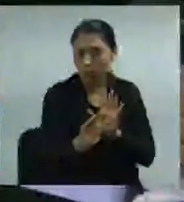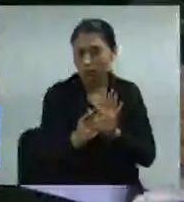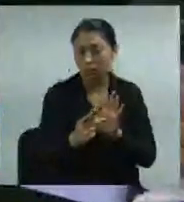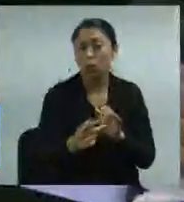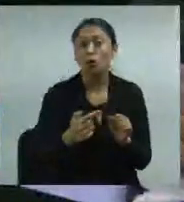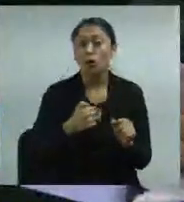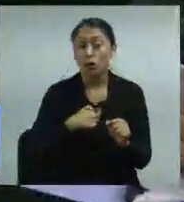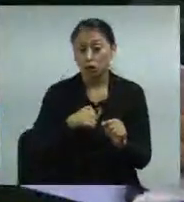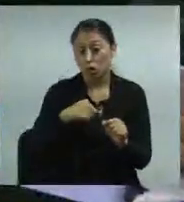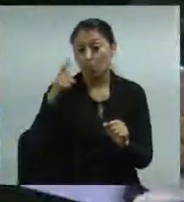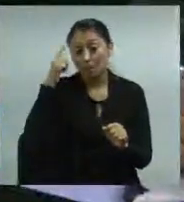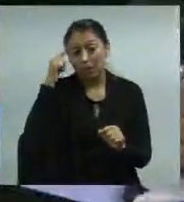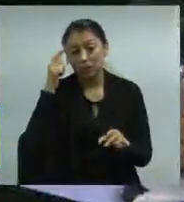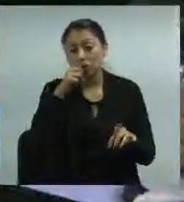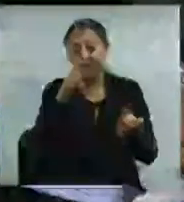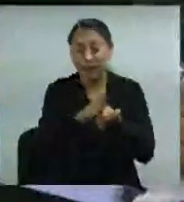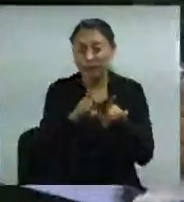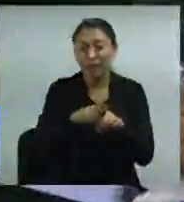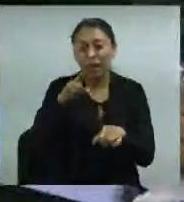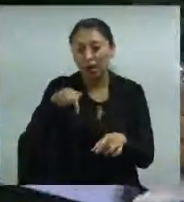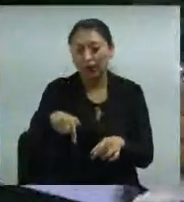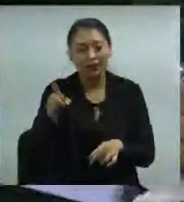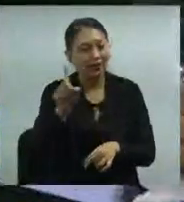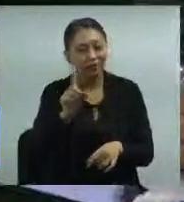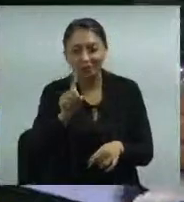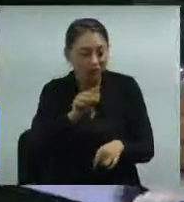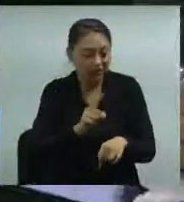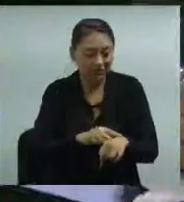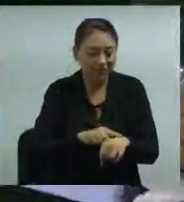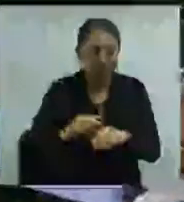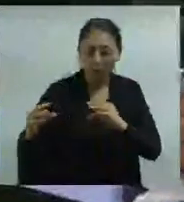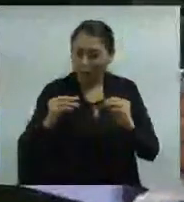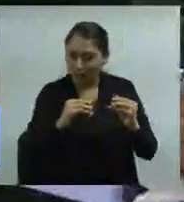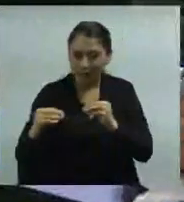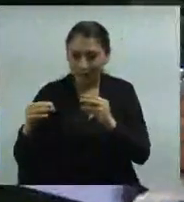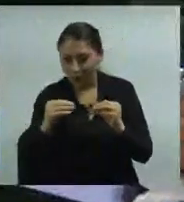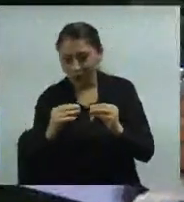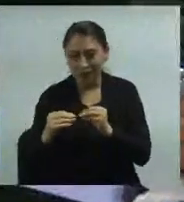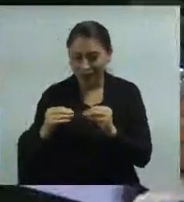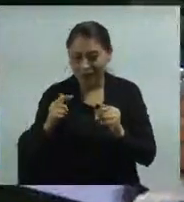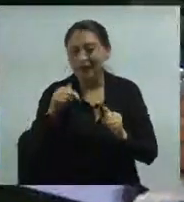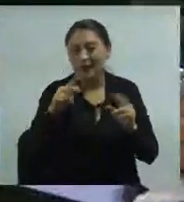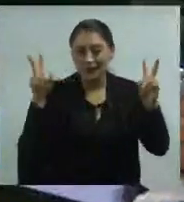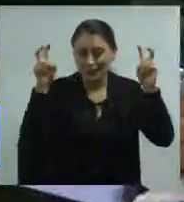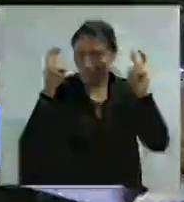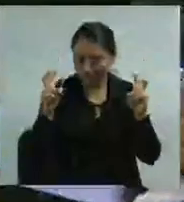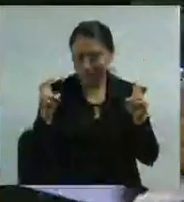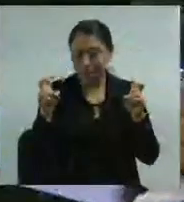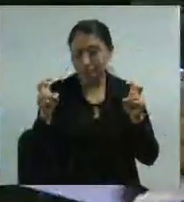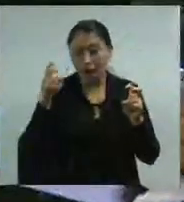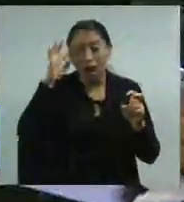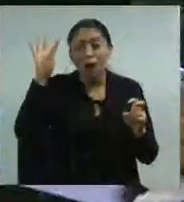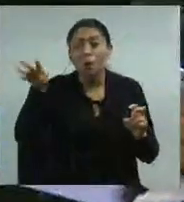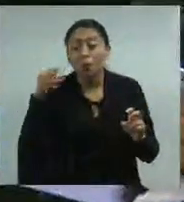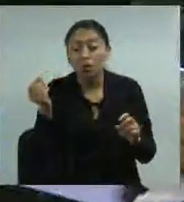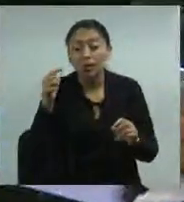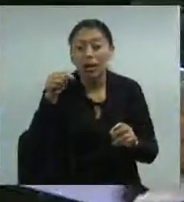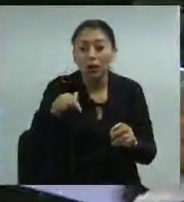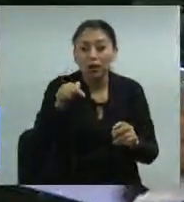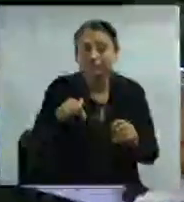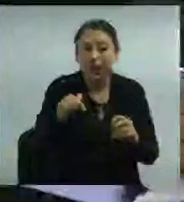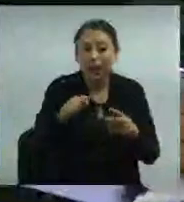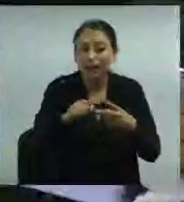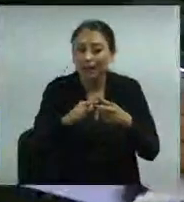yo considero también que no es momento de estar discutiendo estos temas en las puertas de una convocatoria que